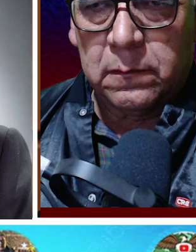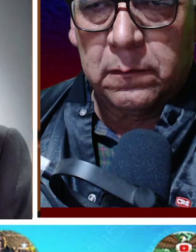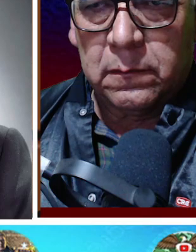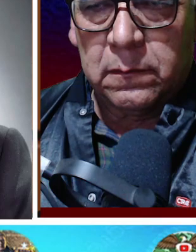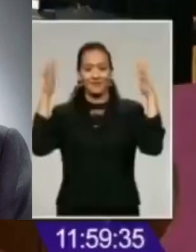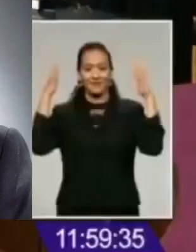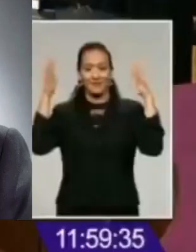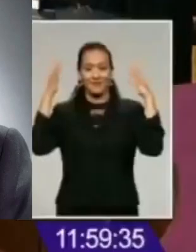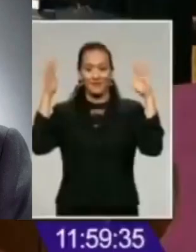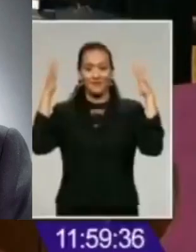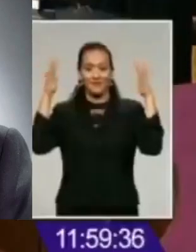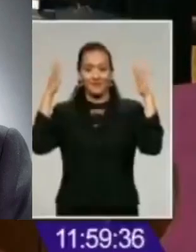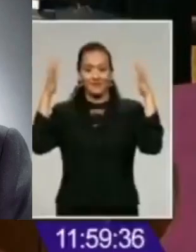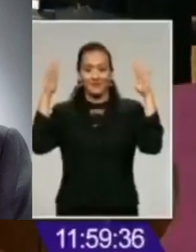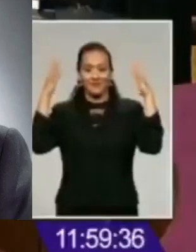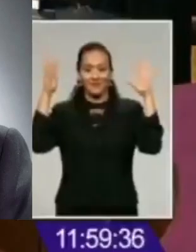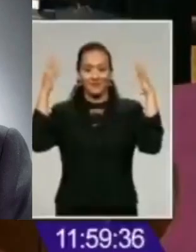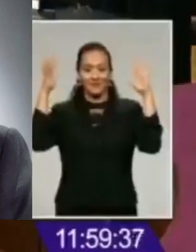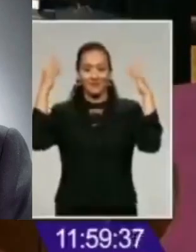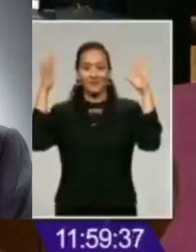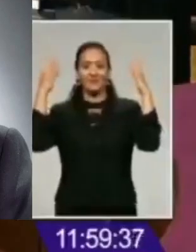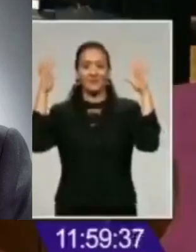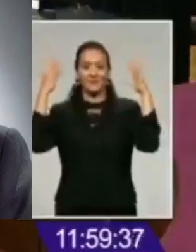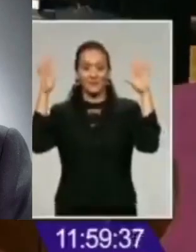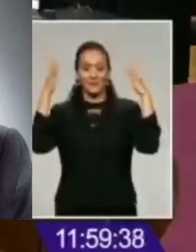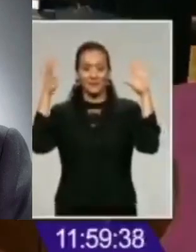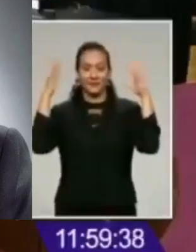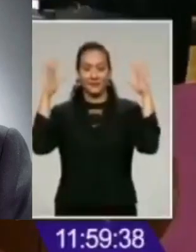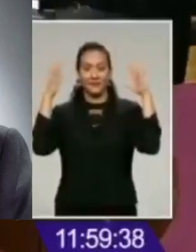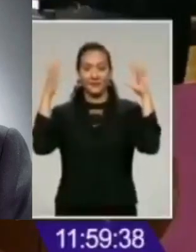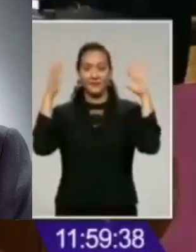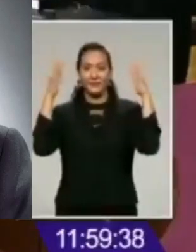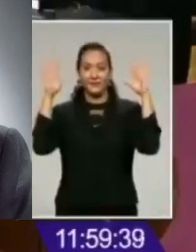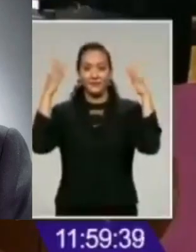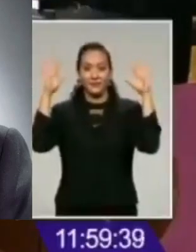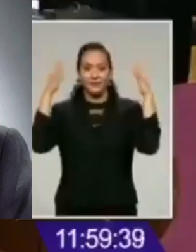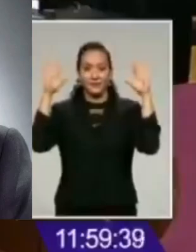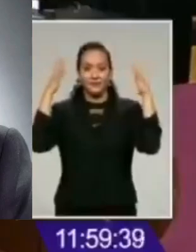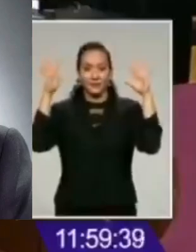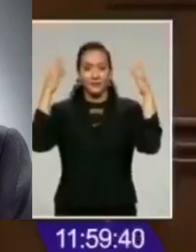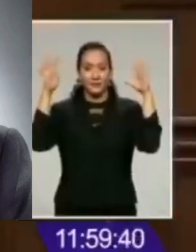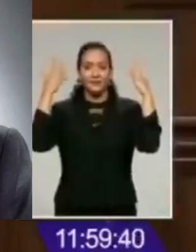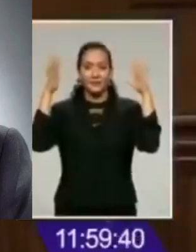a la población. Ministra, le agradezco que nos haya regalado su valioso tiempo. Un gusto platicar con usted como